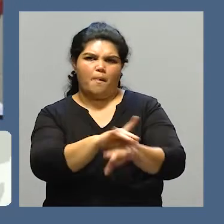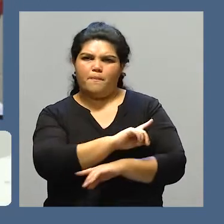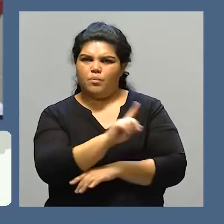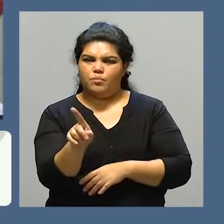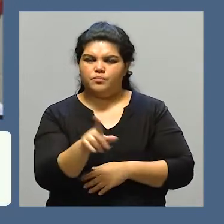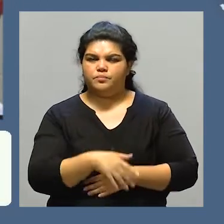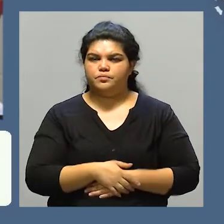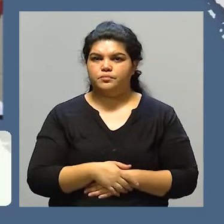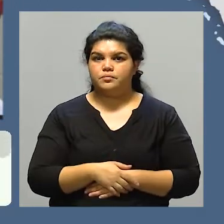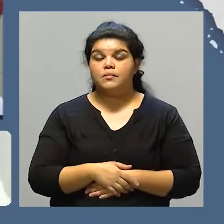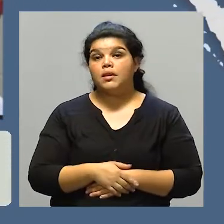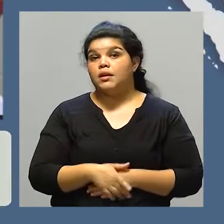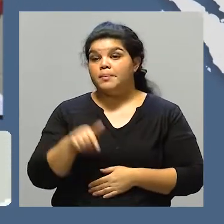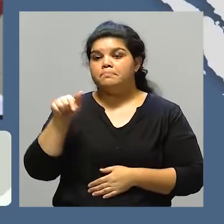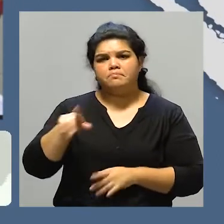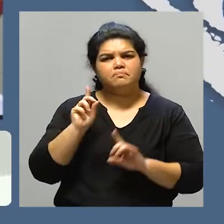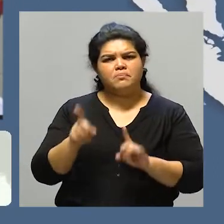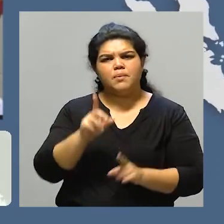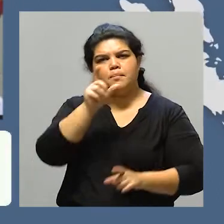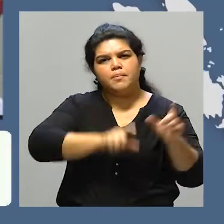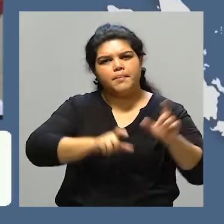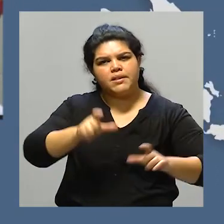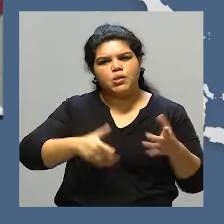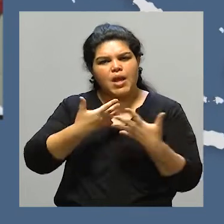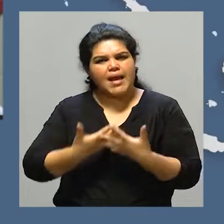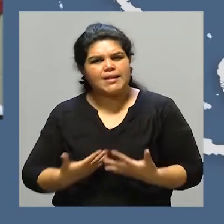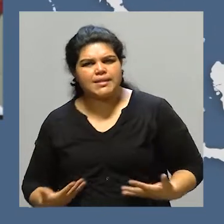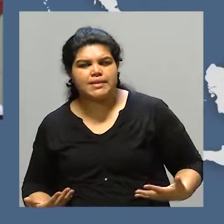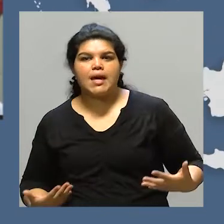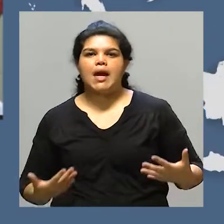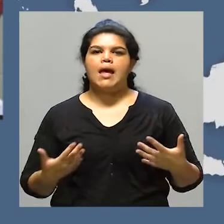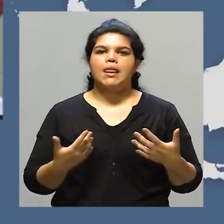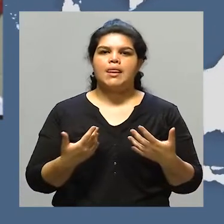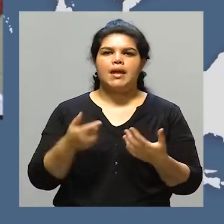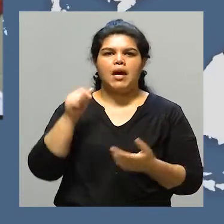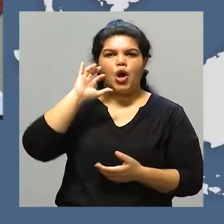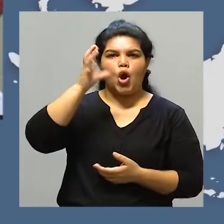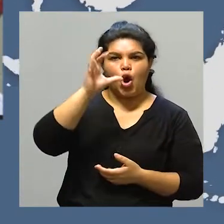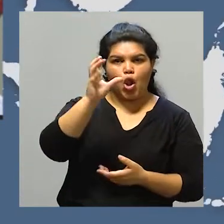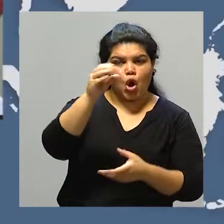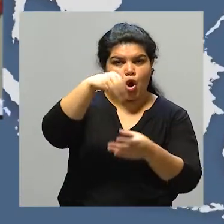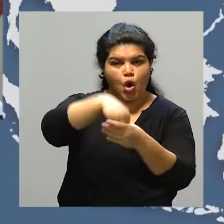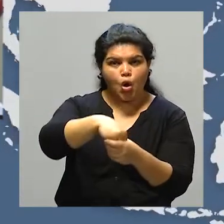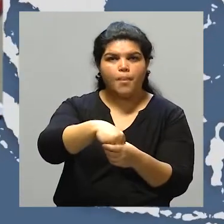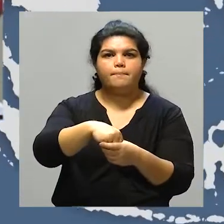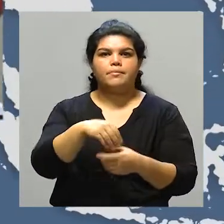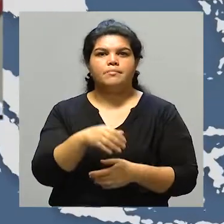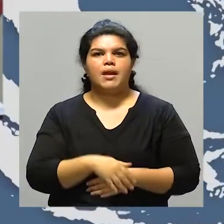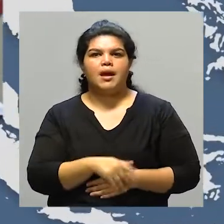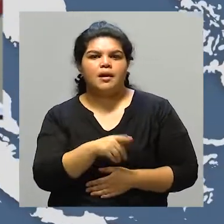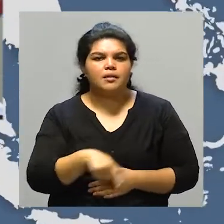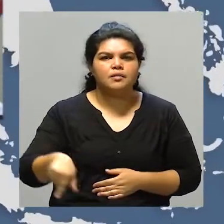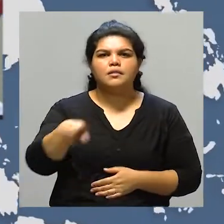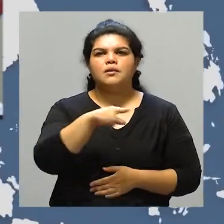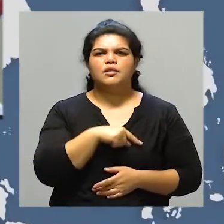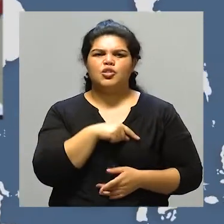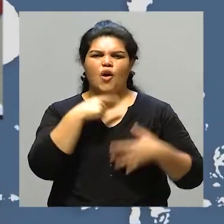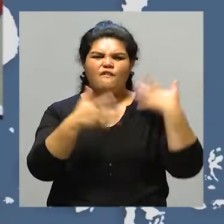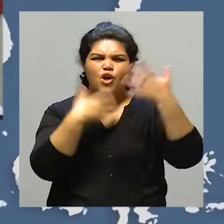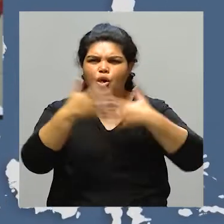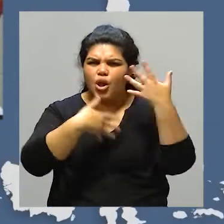ese espectro de la política colombiana. En este caso, Iván Duque es un presidente que en general se lo evalúa